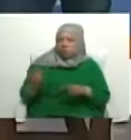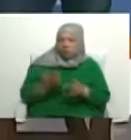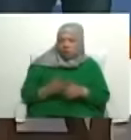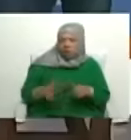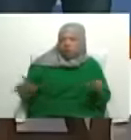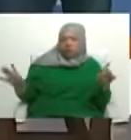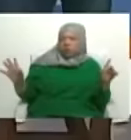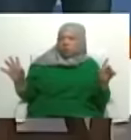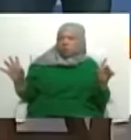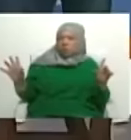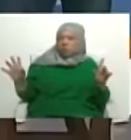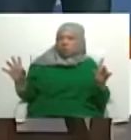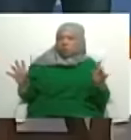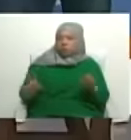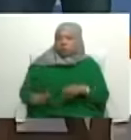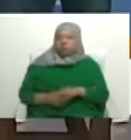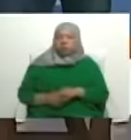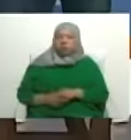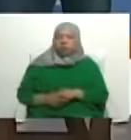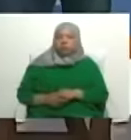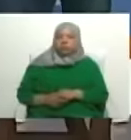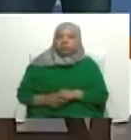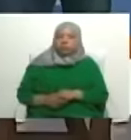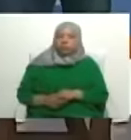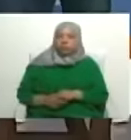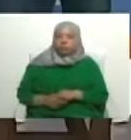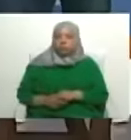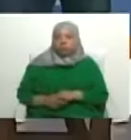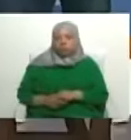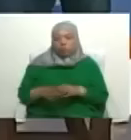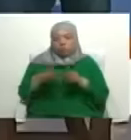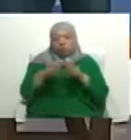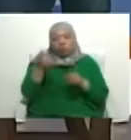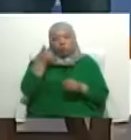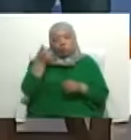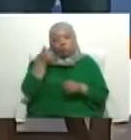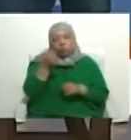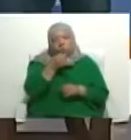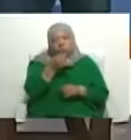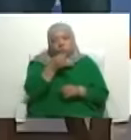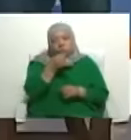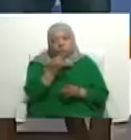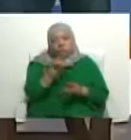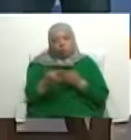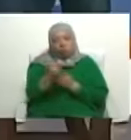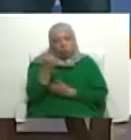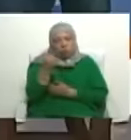etcétera. Y en los teléfonos de todos estos desertores y traidores está